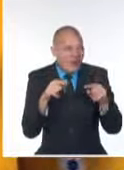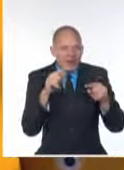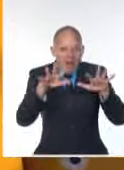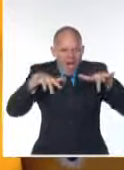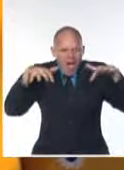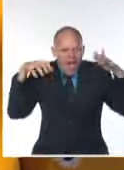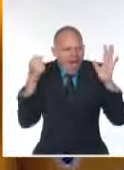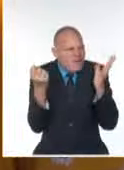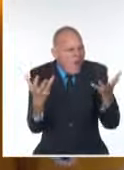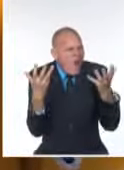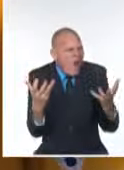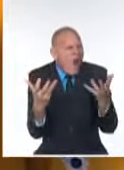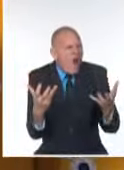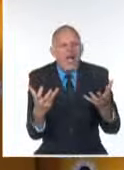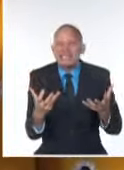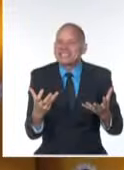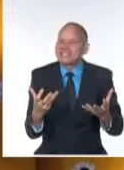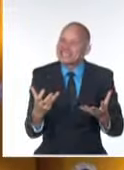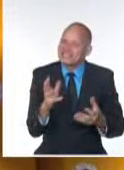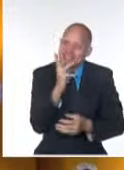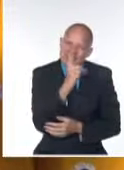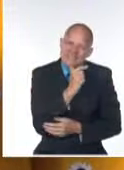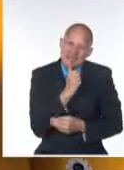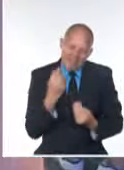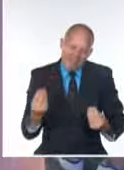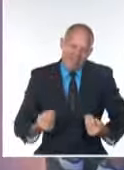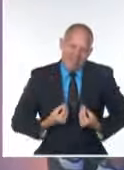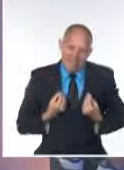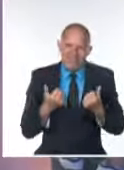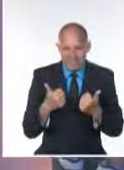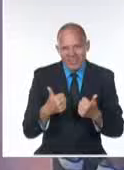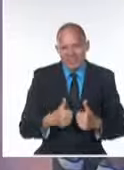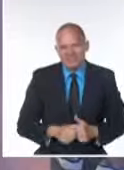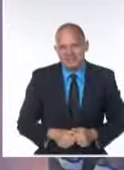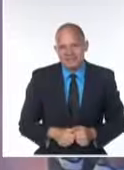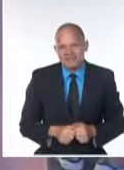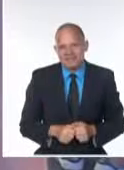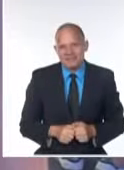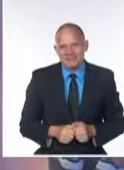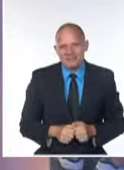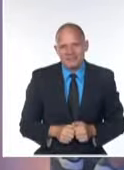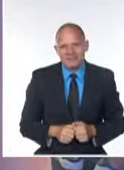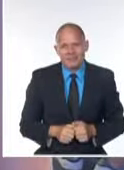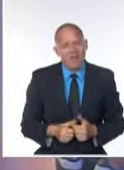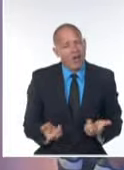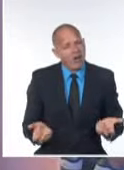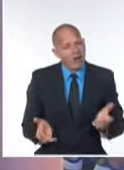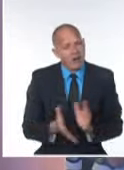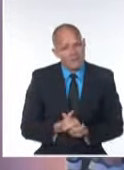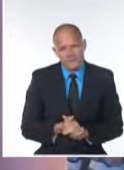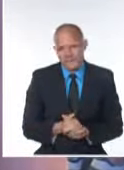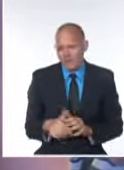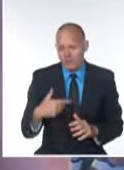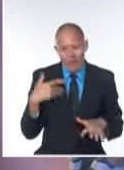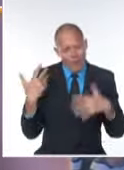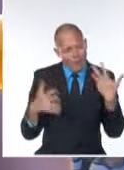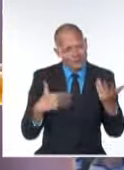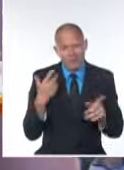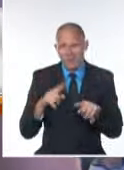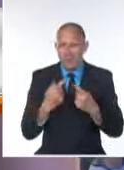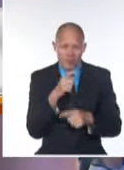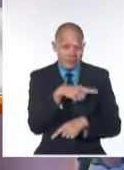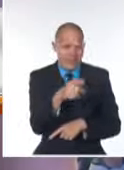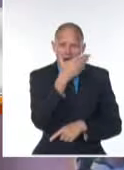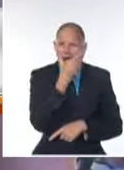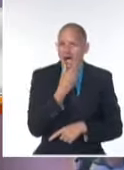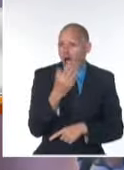presente, es muy bello. Muy bello. Yo estoy súper contenta porque ha llegado tanto a la juventud como a